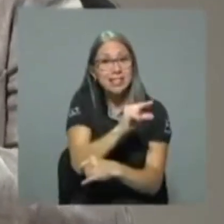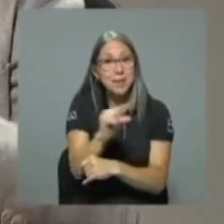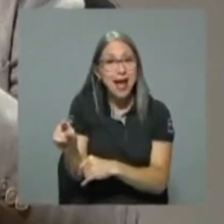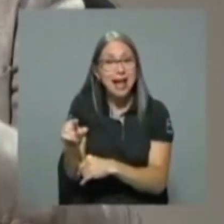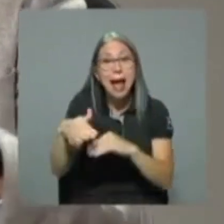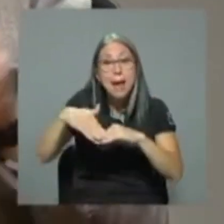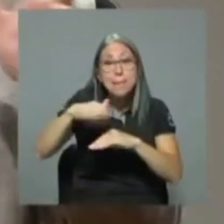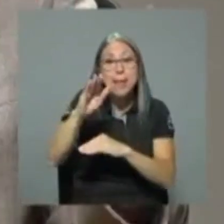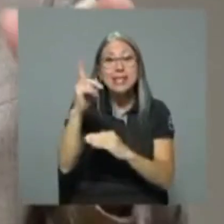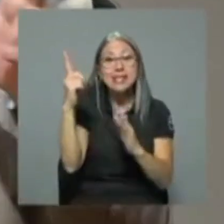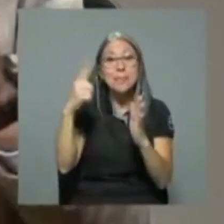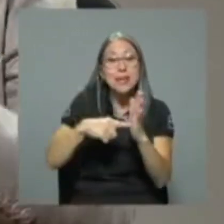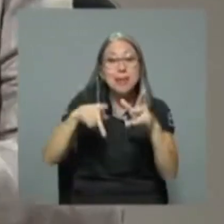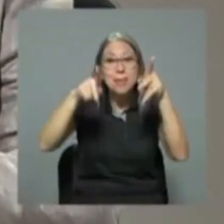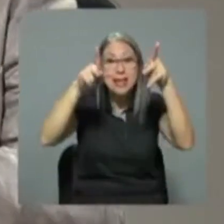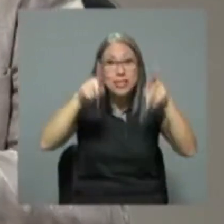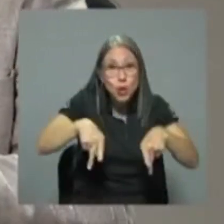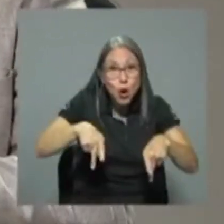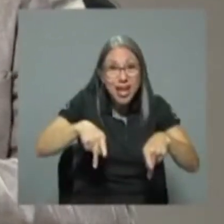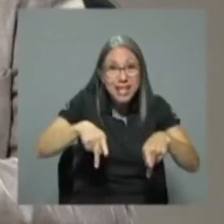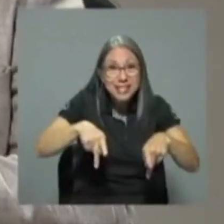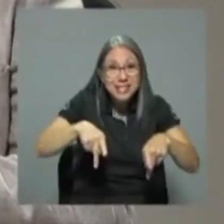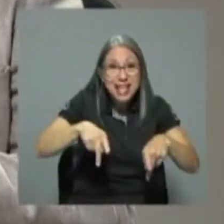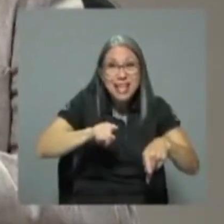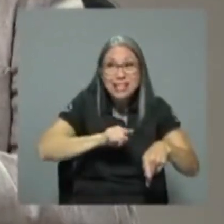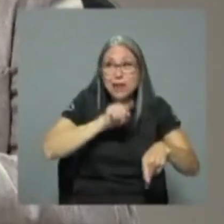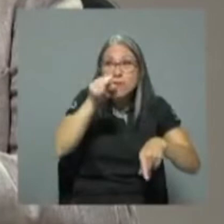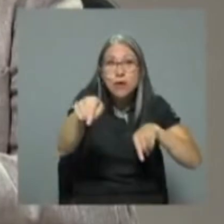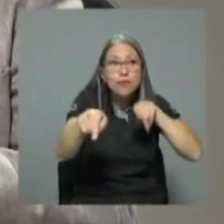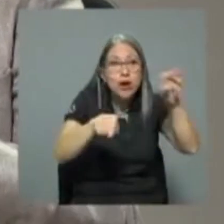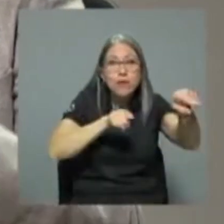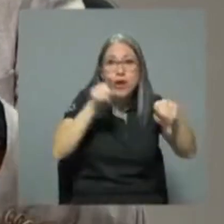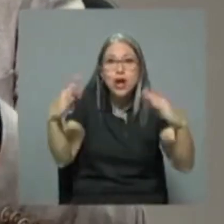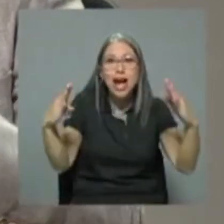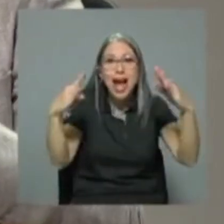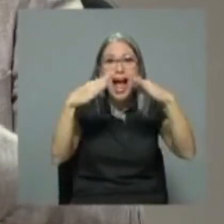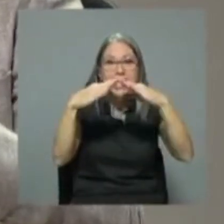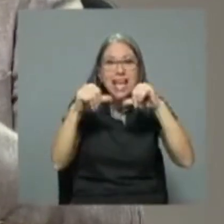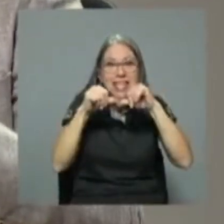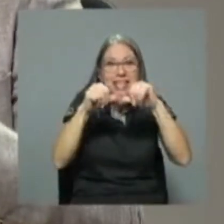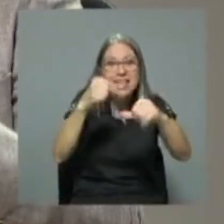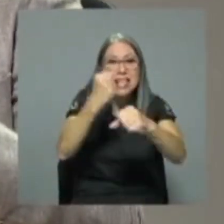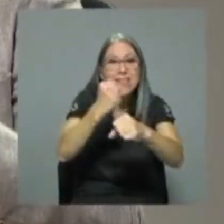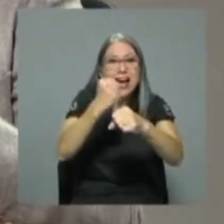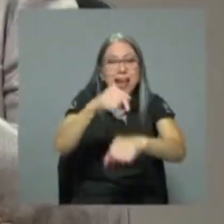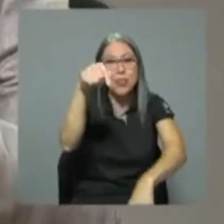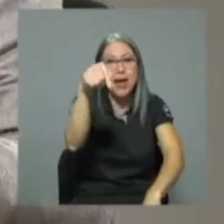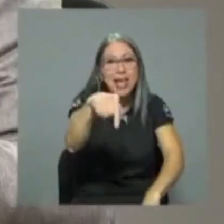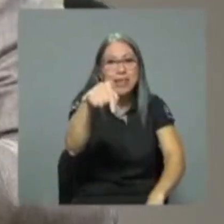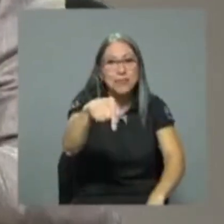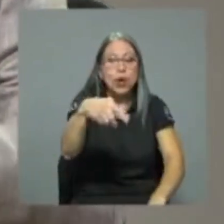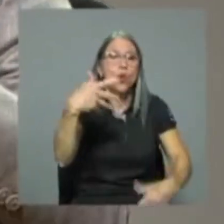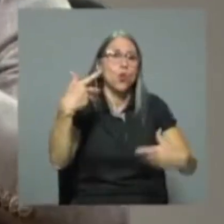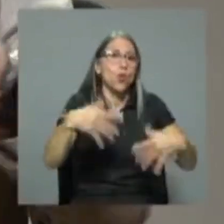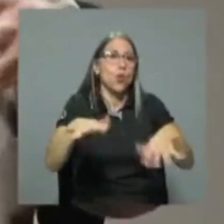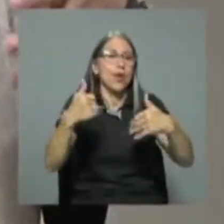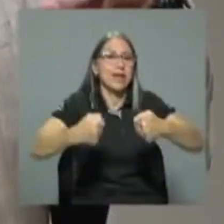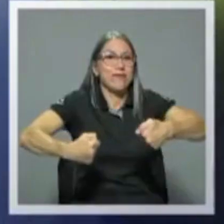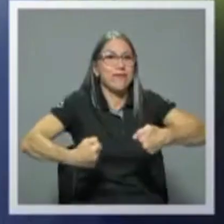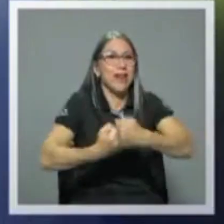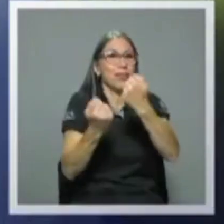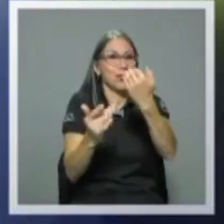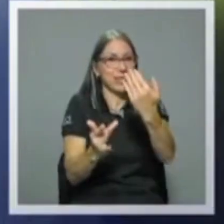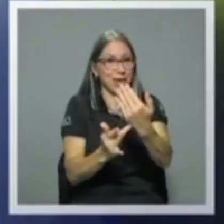personas a seguir operando desde su casa. Y entonces eso fue, imagínense, el reto tecnológico de